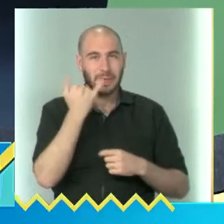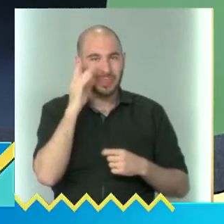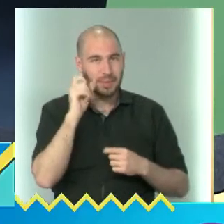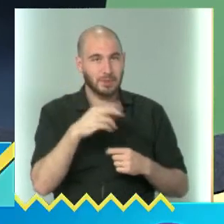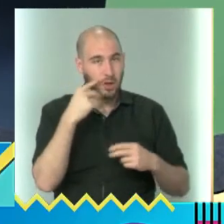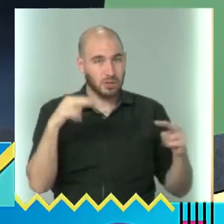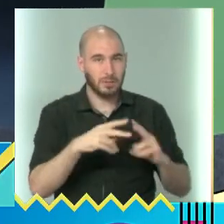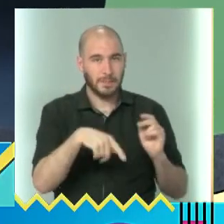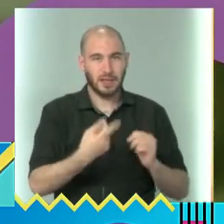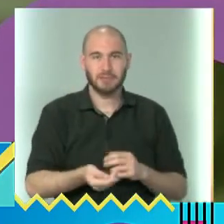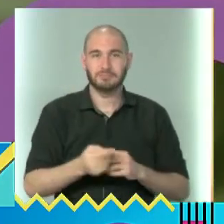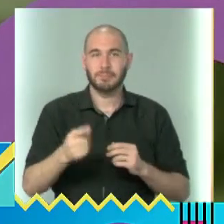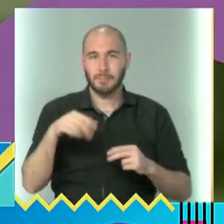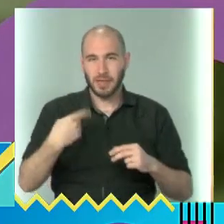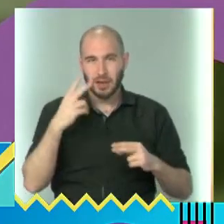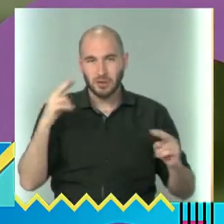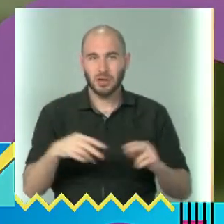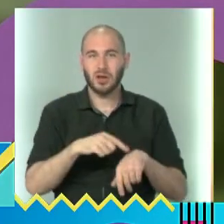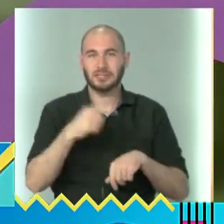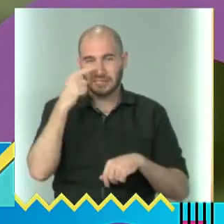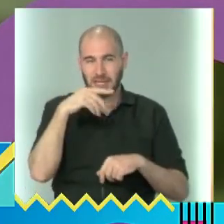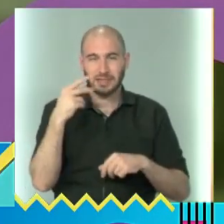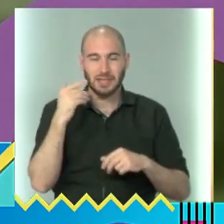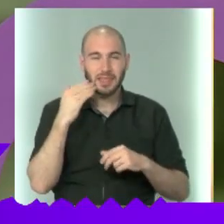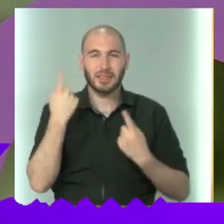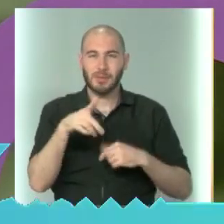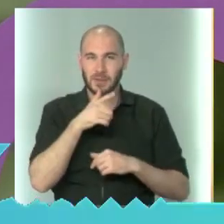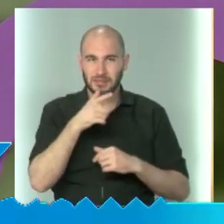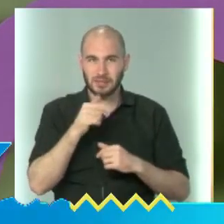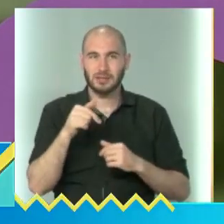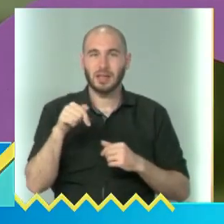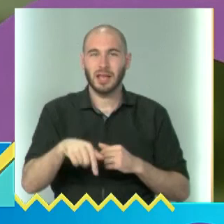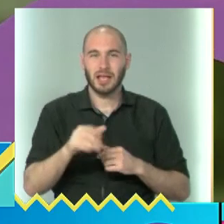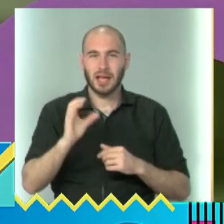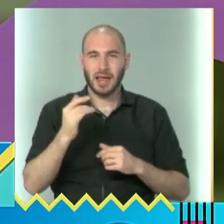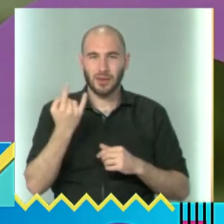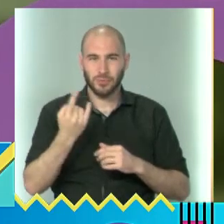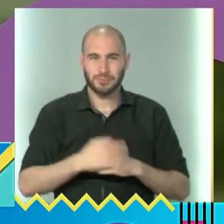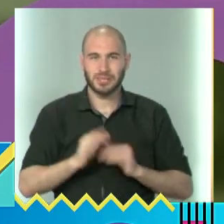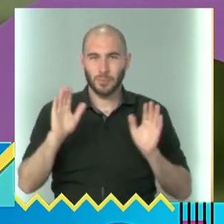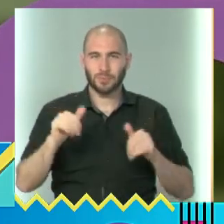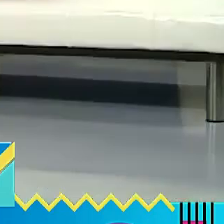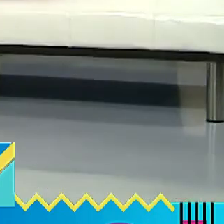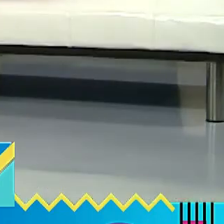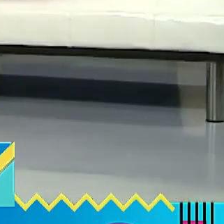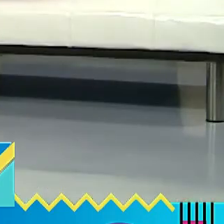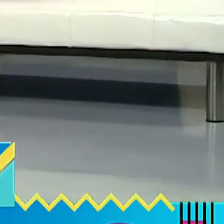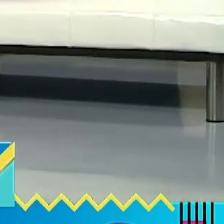nos encontramos mañana, Fer. Nos encontramos mañana a las 19 horas en un nuevo Distintos Parecidos, por supuesto, en la pantalla de Señal. Chau, chau.